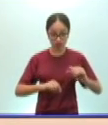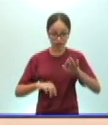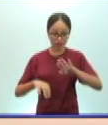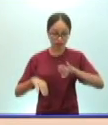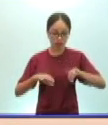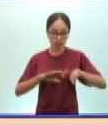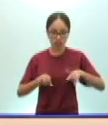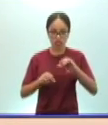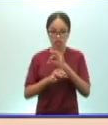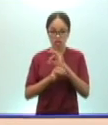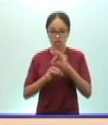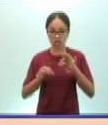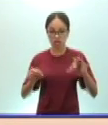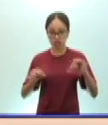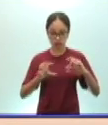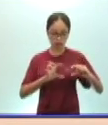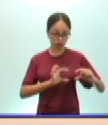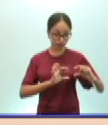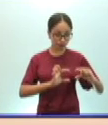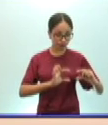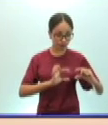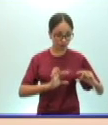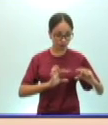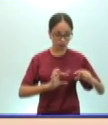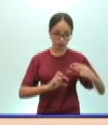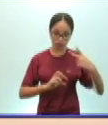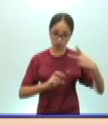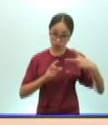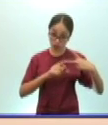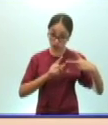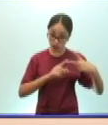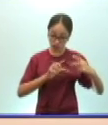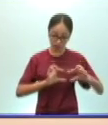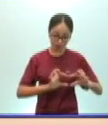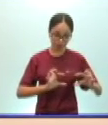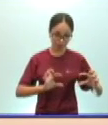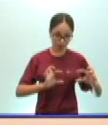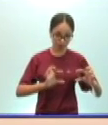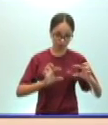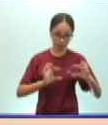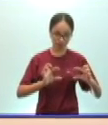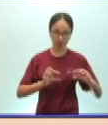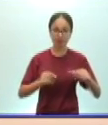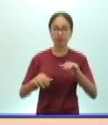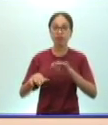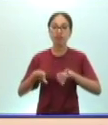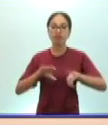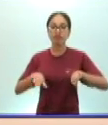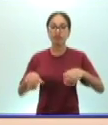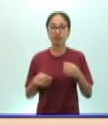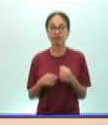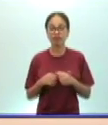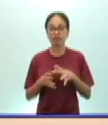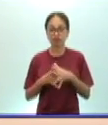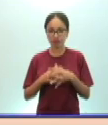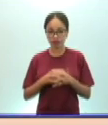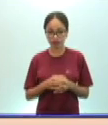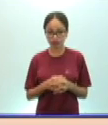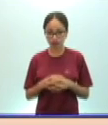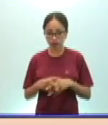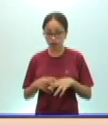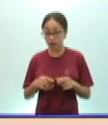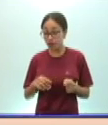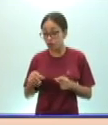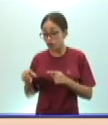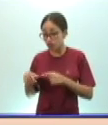estamos realizando, la decantación simple. Simplemente lo que hicimos fue trasvasar el líquido de un recipiente a